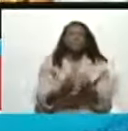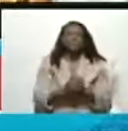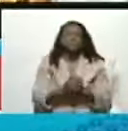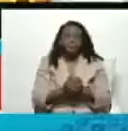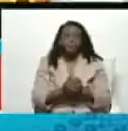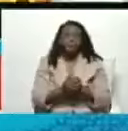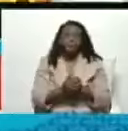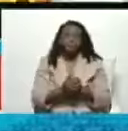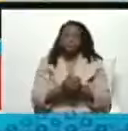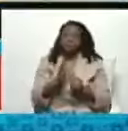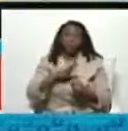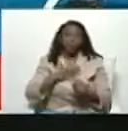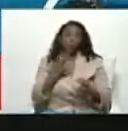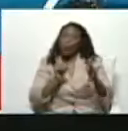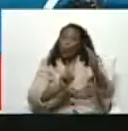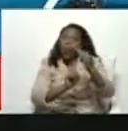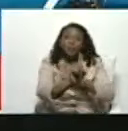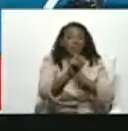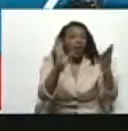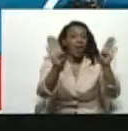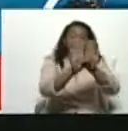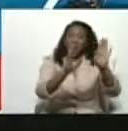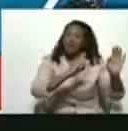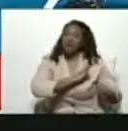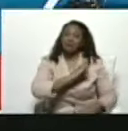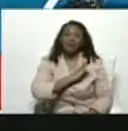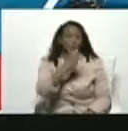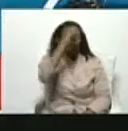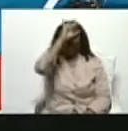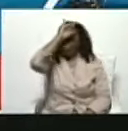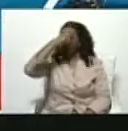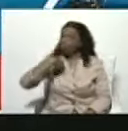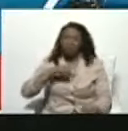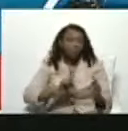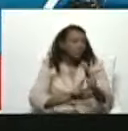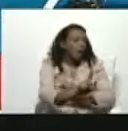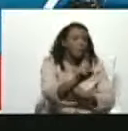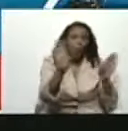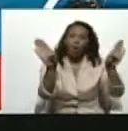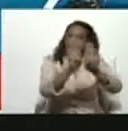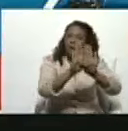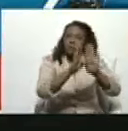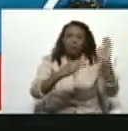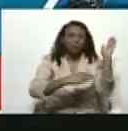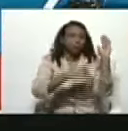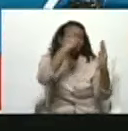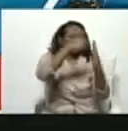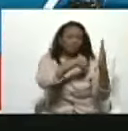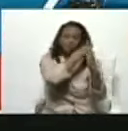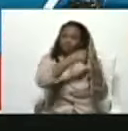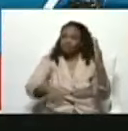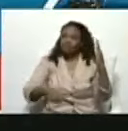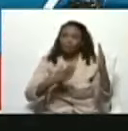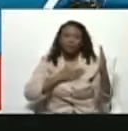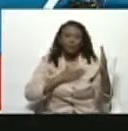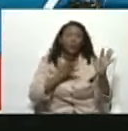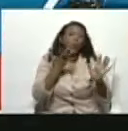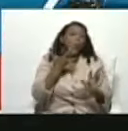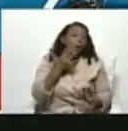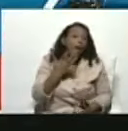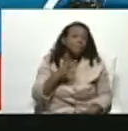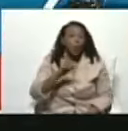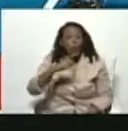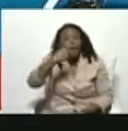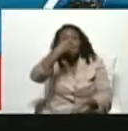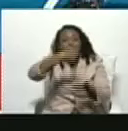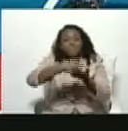promesa. Y no pueden entrar a la iglesia, ¿cierto? No, nosotros los diablos no entramos a la iglesia. Por lo menos, en un ejemplo, tú vas a